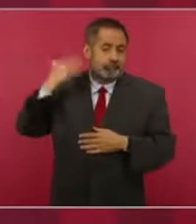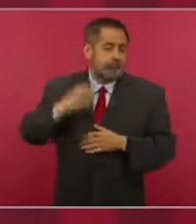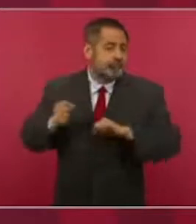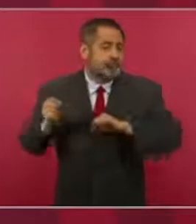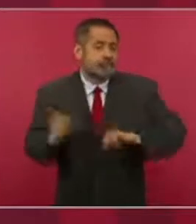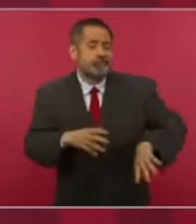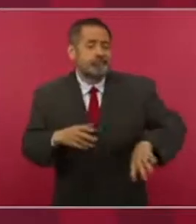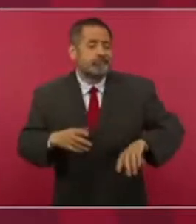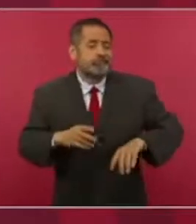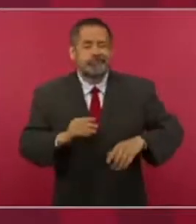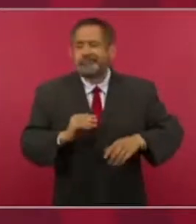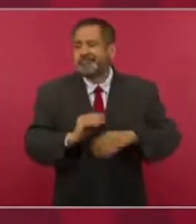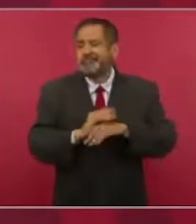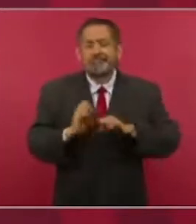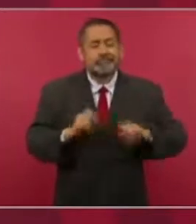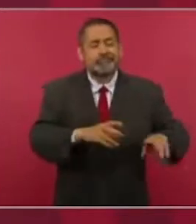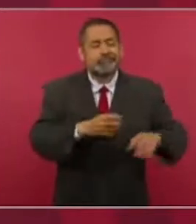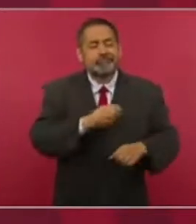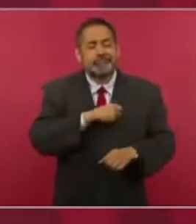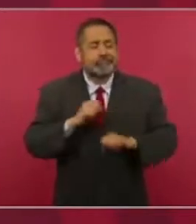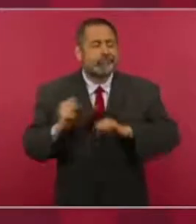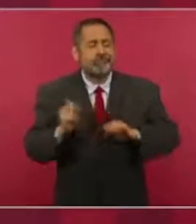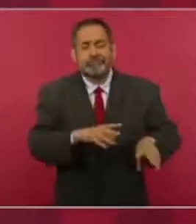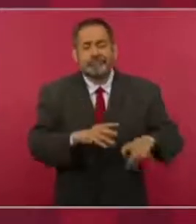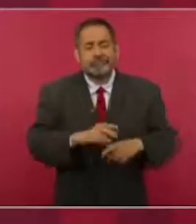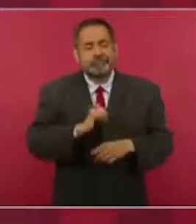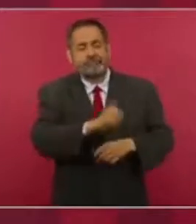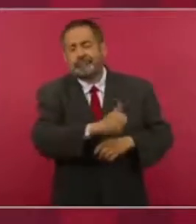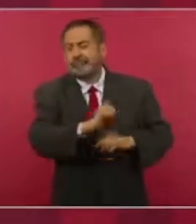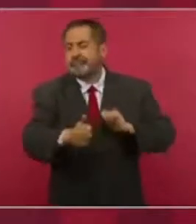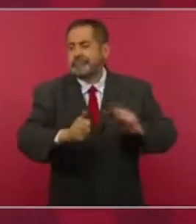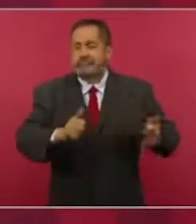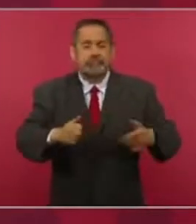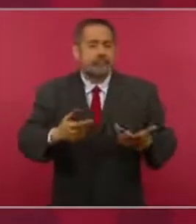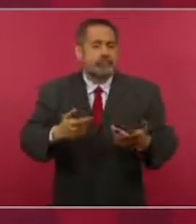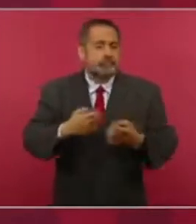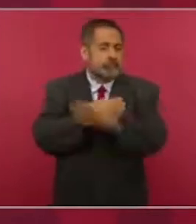la salud y la educación pública.